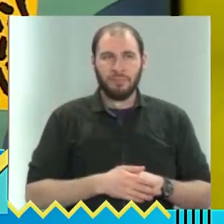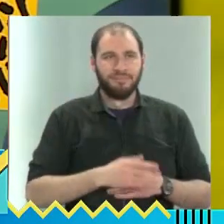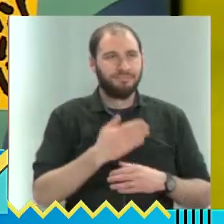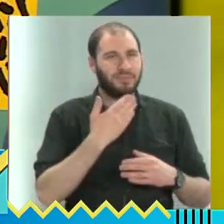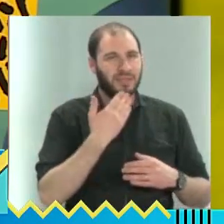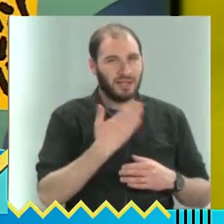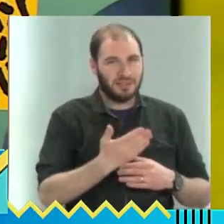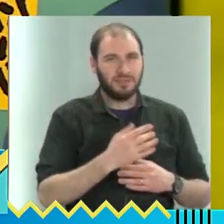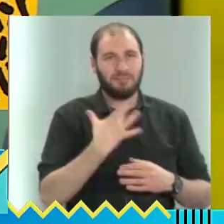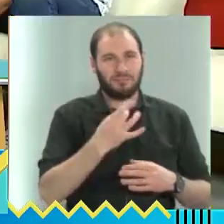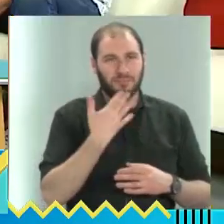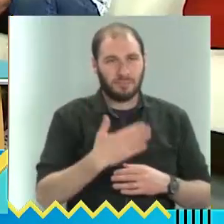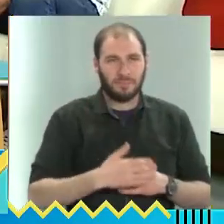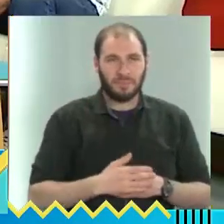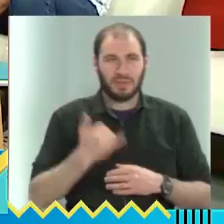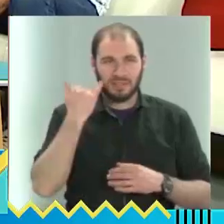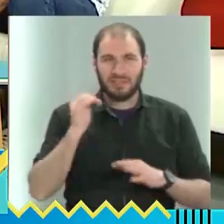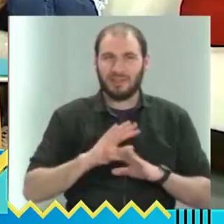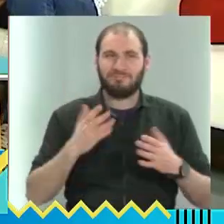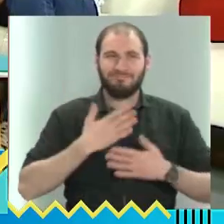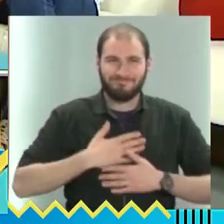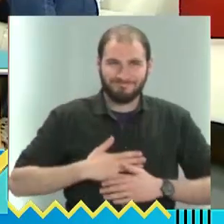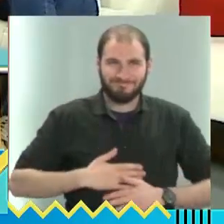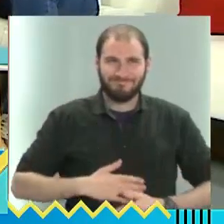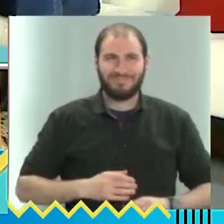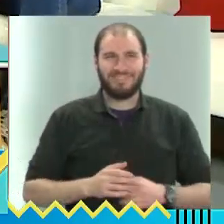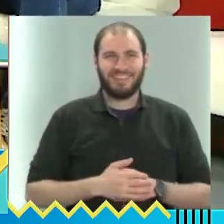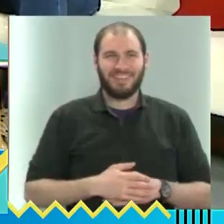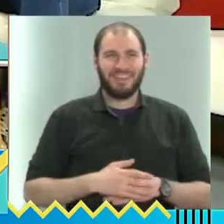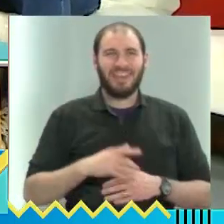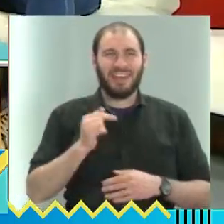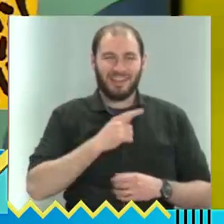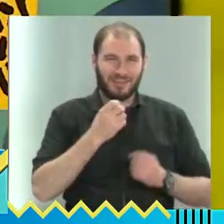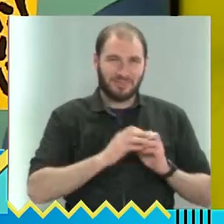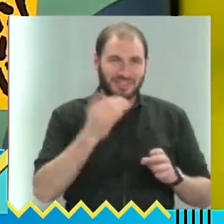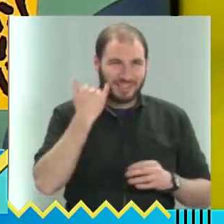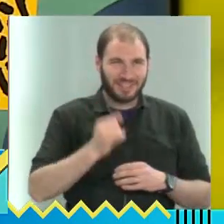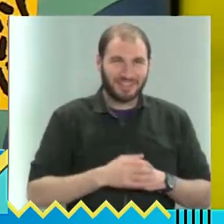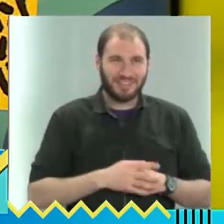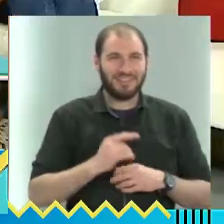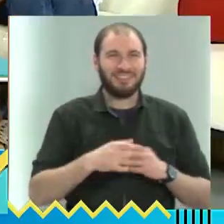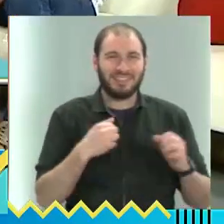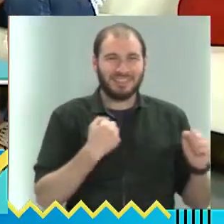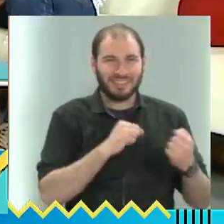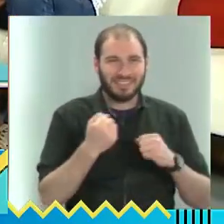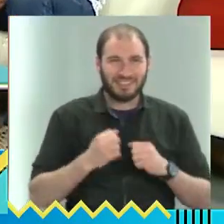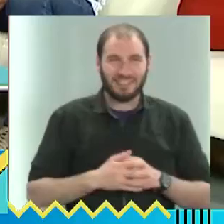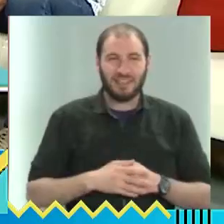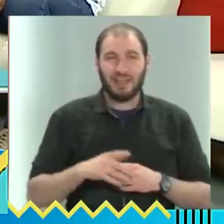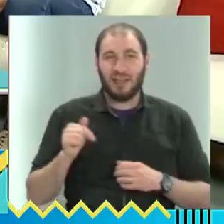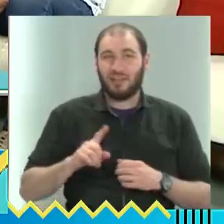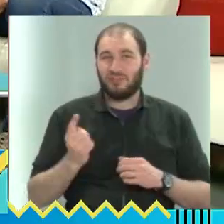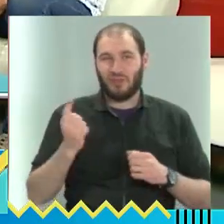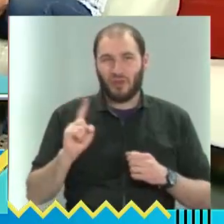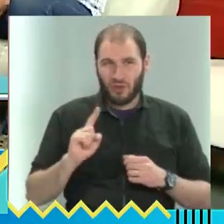¿Qué tal? Muchas gracias por invitarnos. Ya está, ya relajate. Bueno, Ahora sí, ya. ya empezamos. Dale. Siempre empiezan tensos. Y por suerte no estás